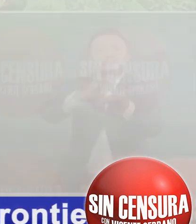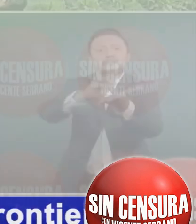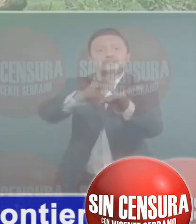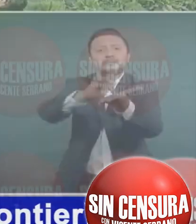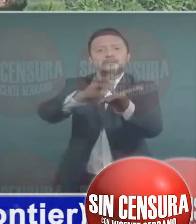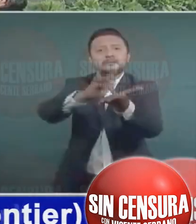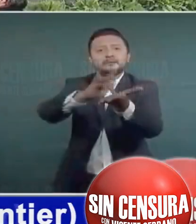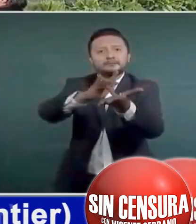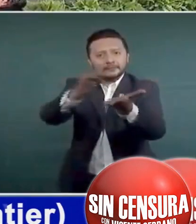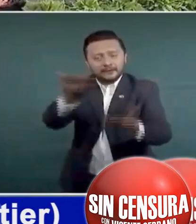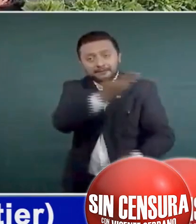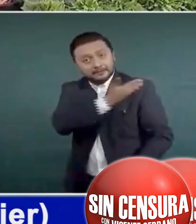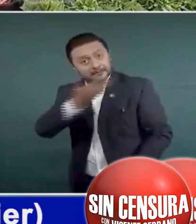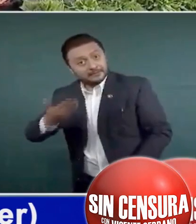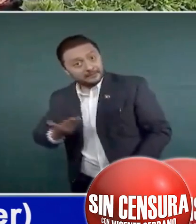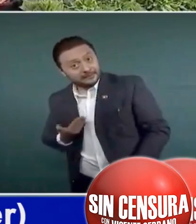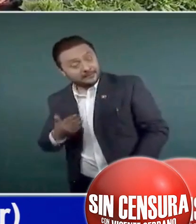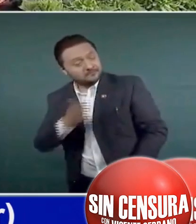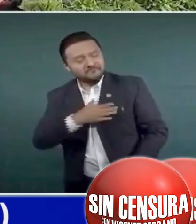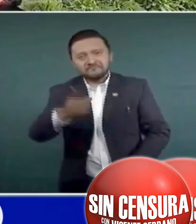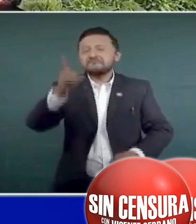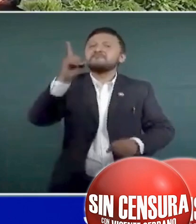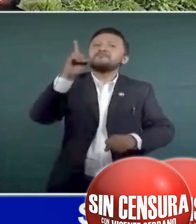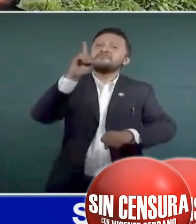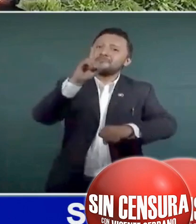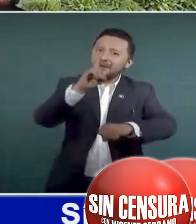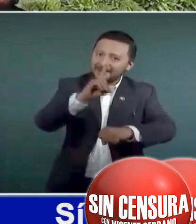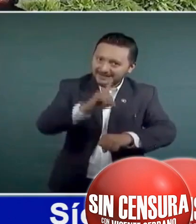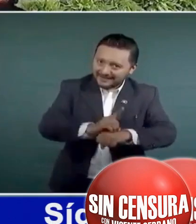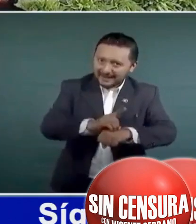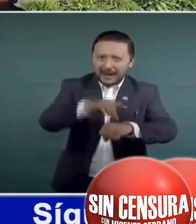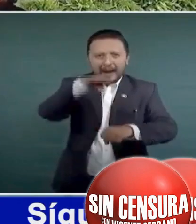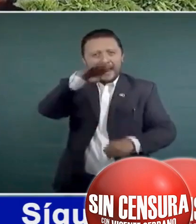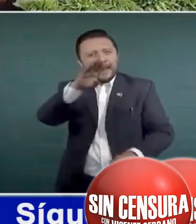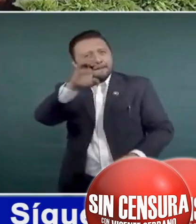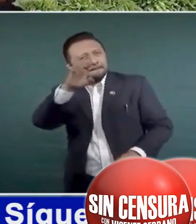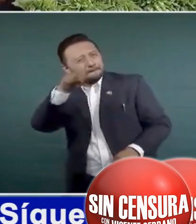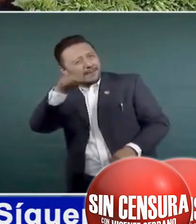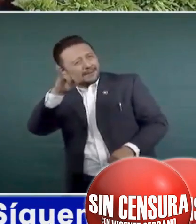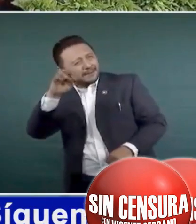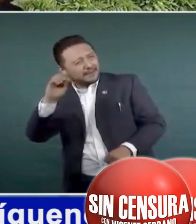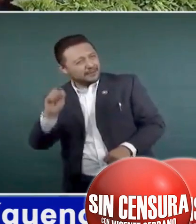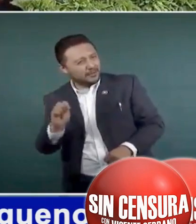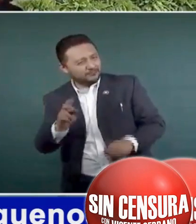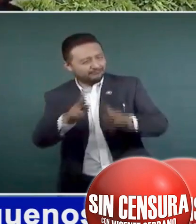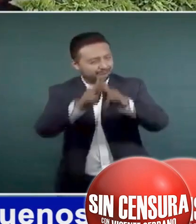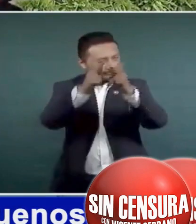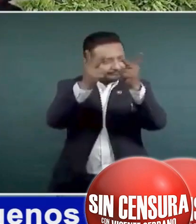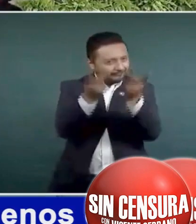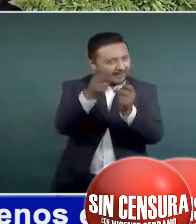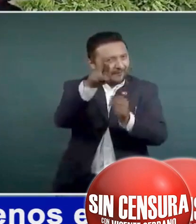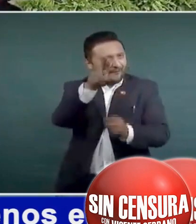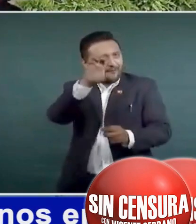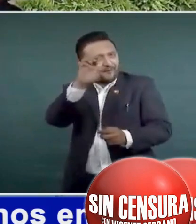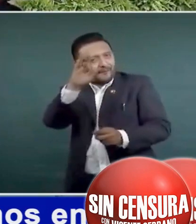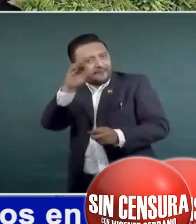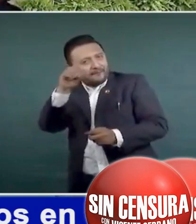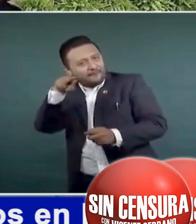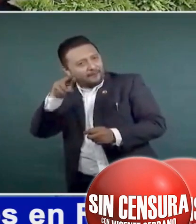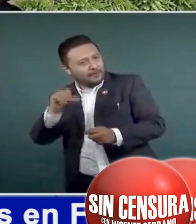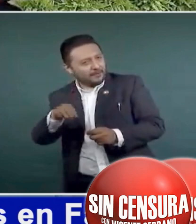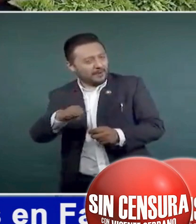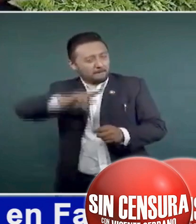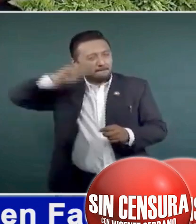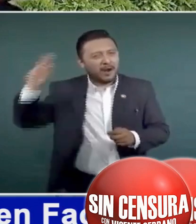presidente. Benito Jiménez, del periódico Reforma, preguntarle sobre estas estadísticas, estas cifras oficiales que se dieron